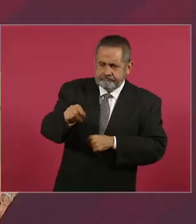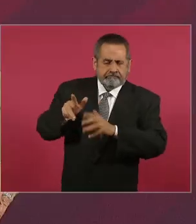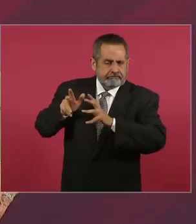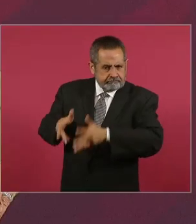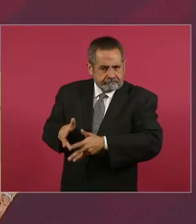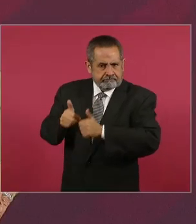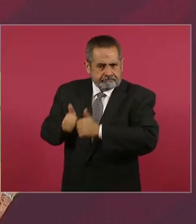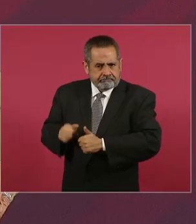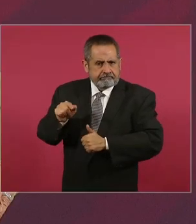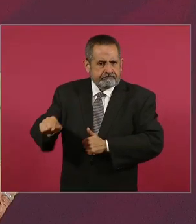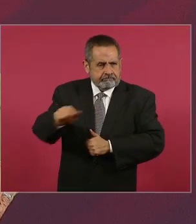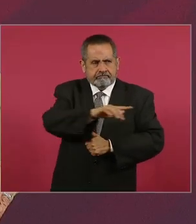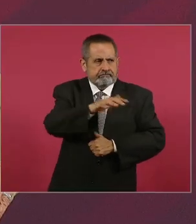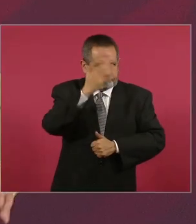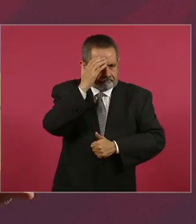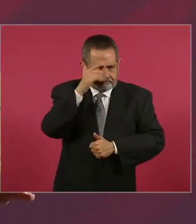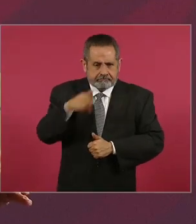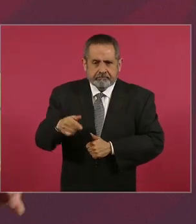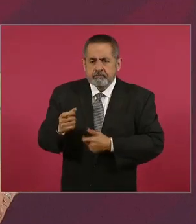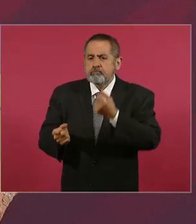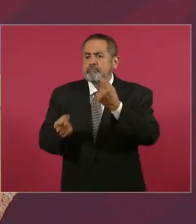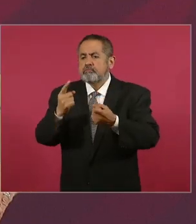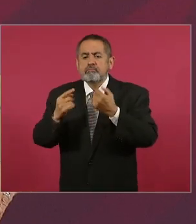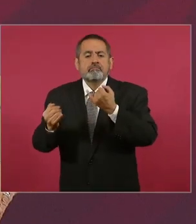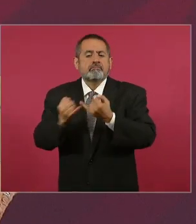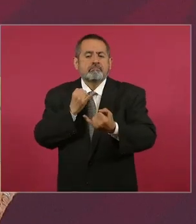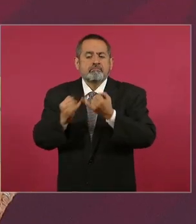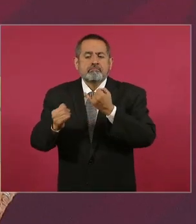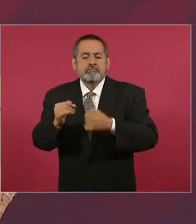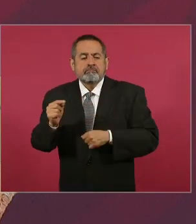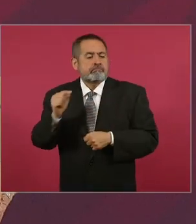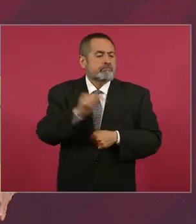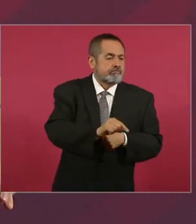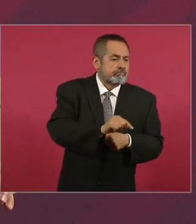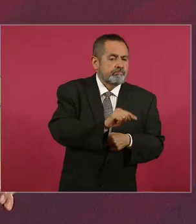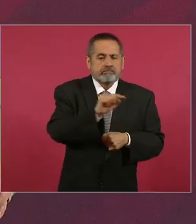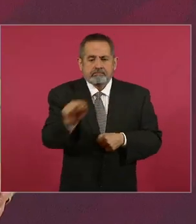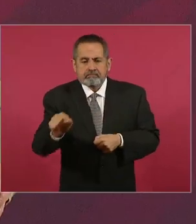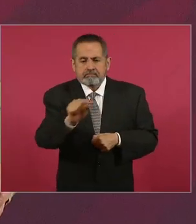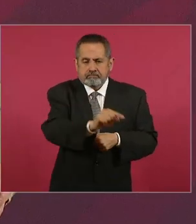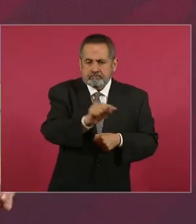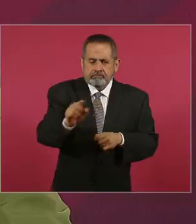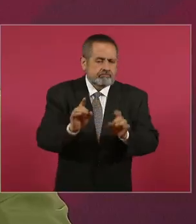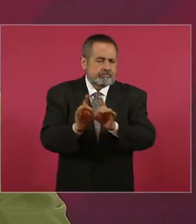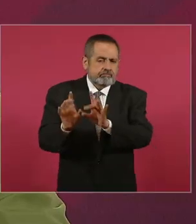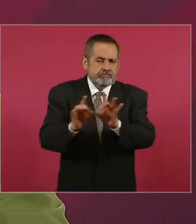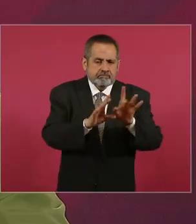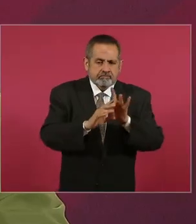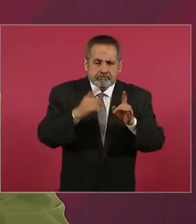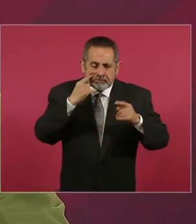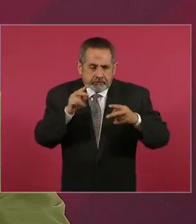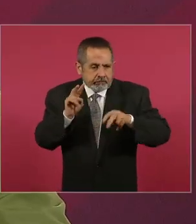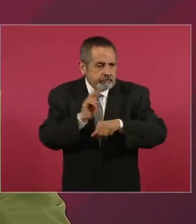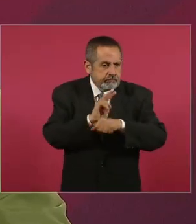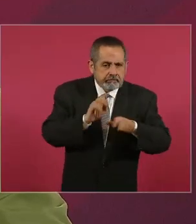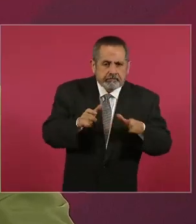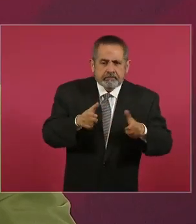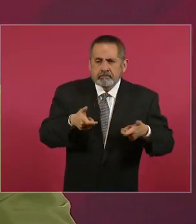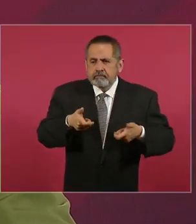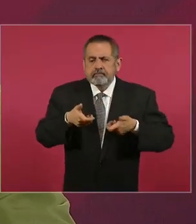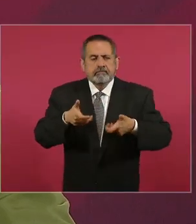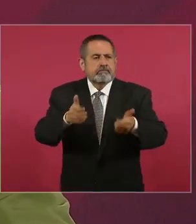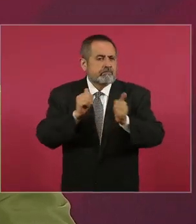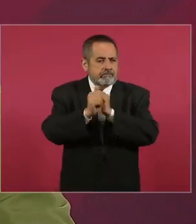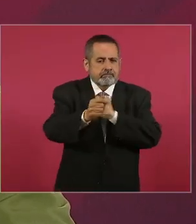y algunos otros que se ponen de manera aleatoria para cubrir pues diferentes rutas,